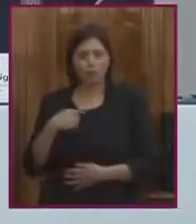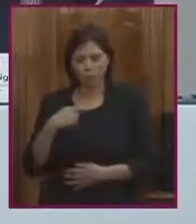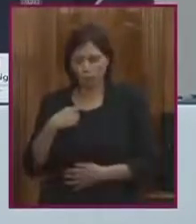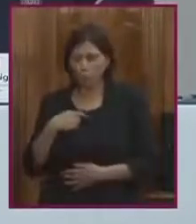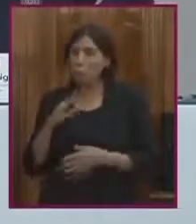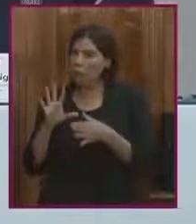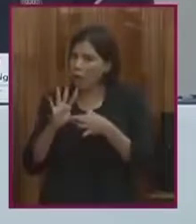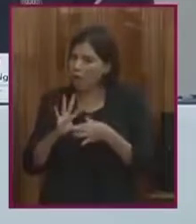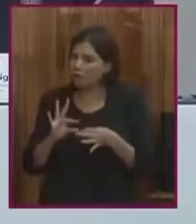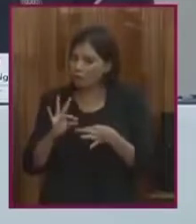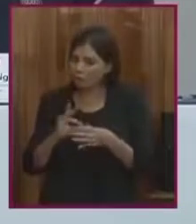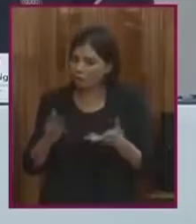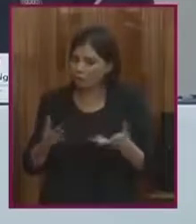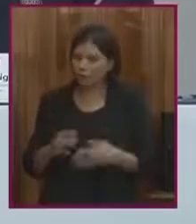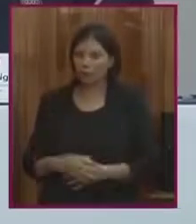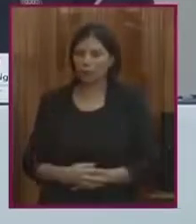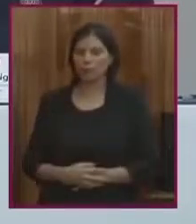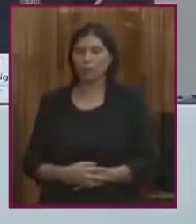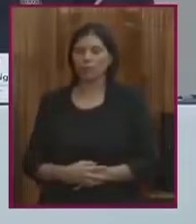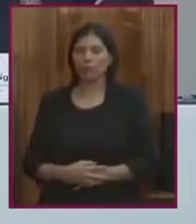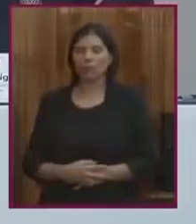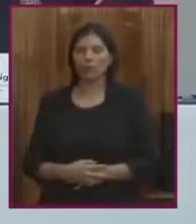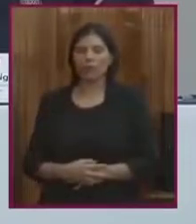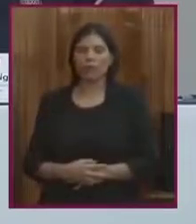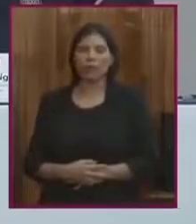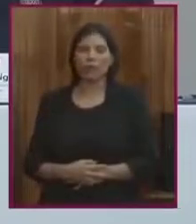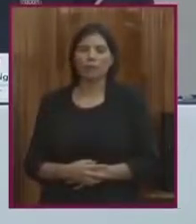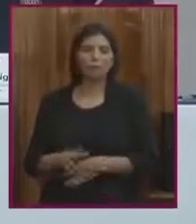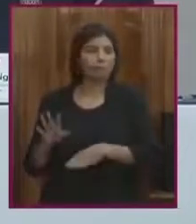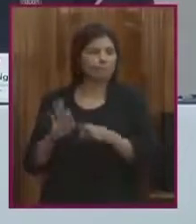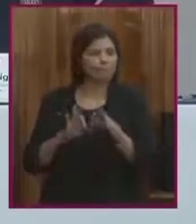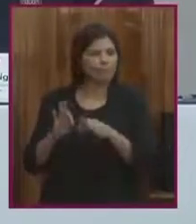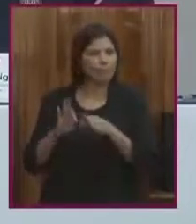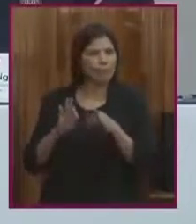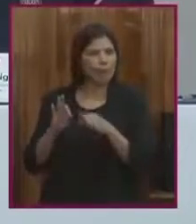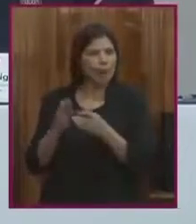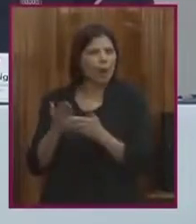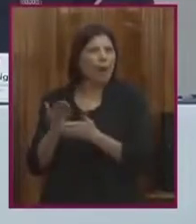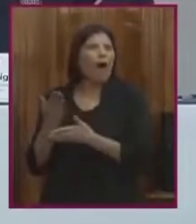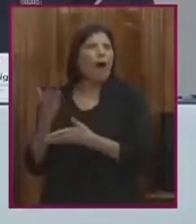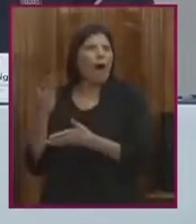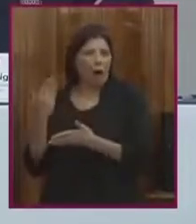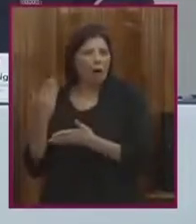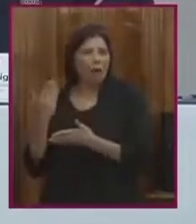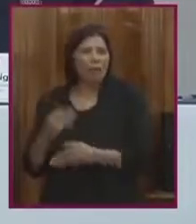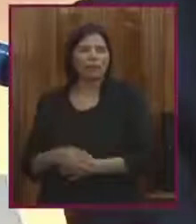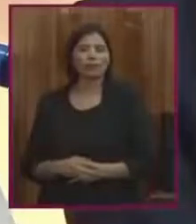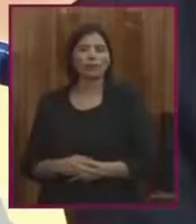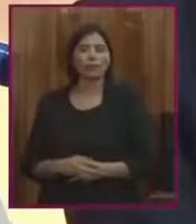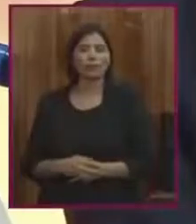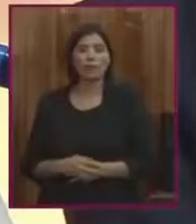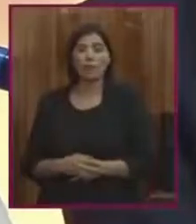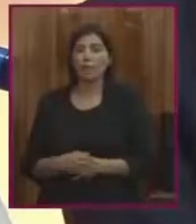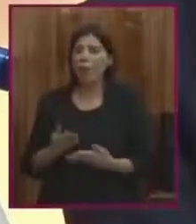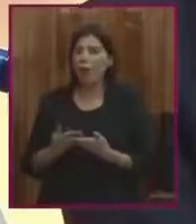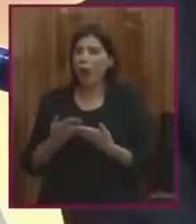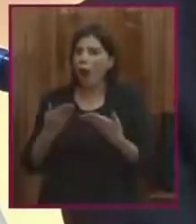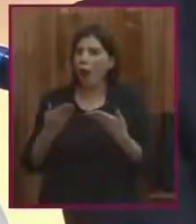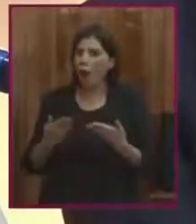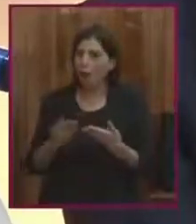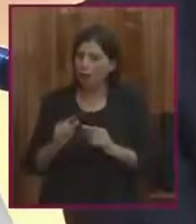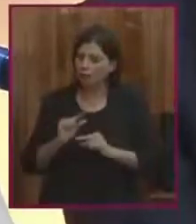así abiertamente, de las viejas formas, ¿sí? Y se empezó a transformar en la